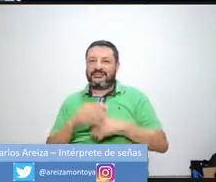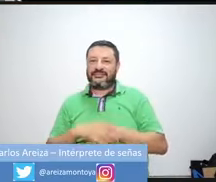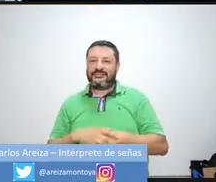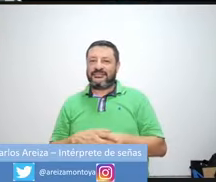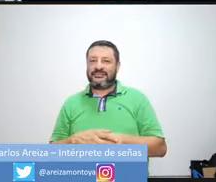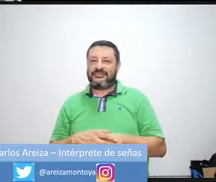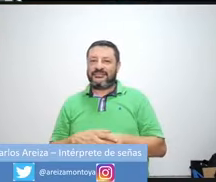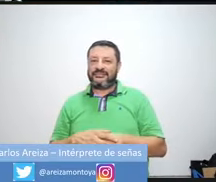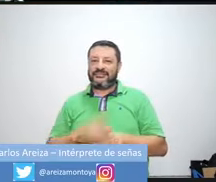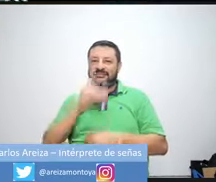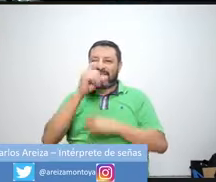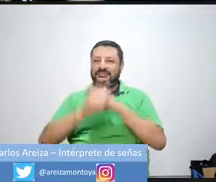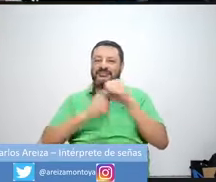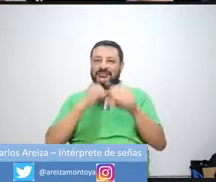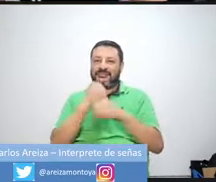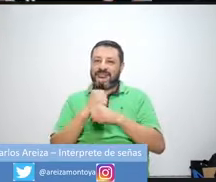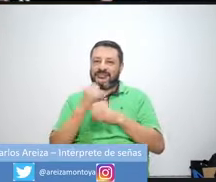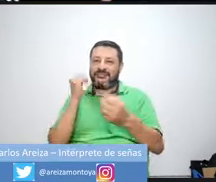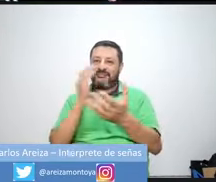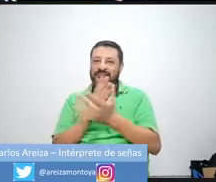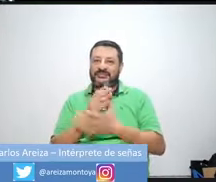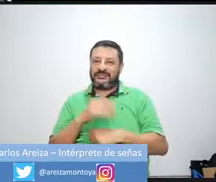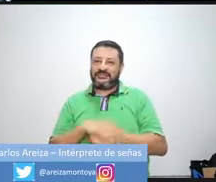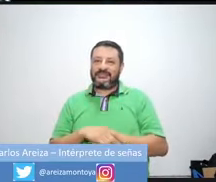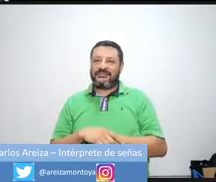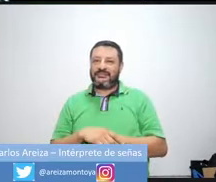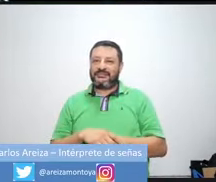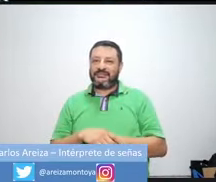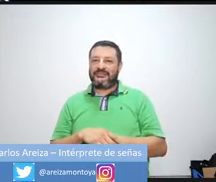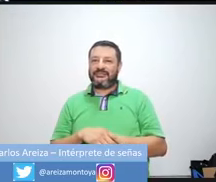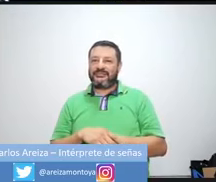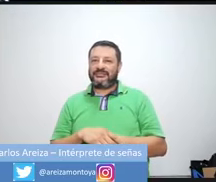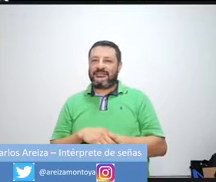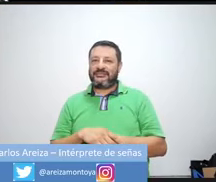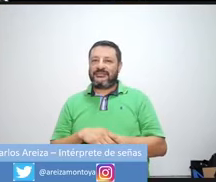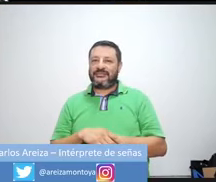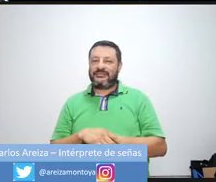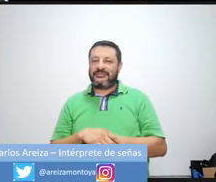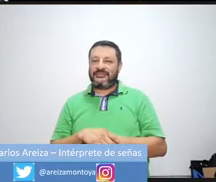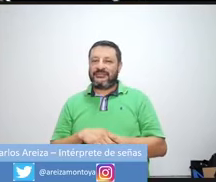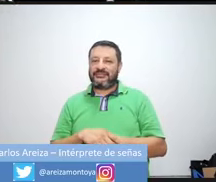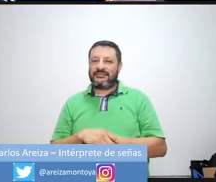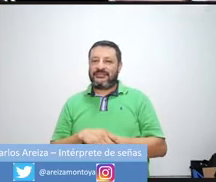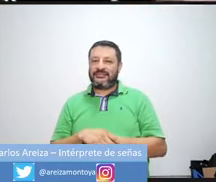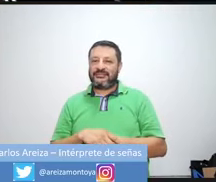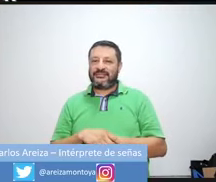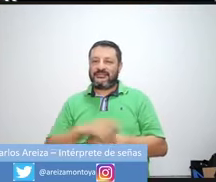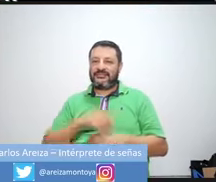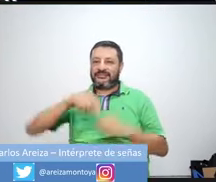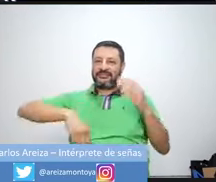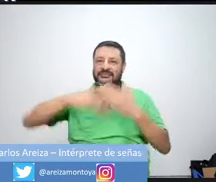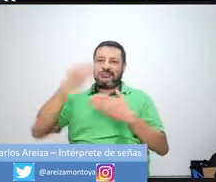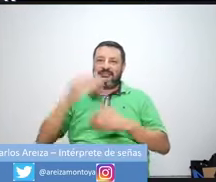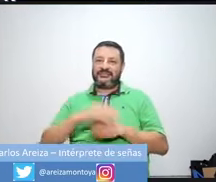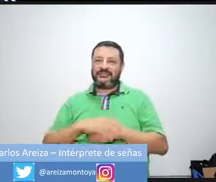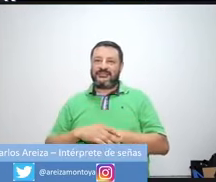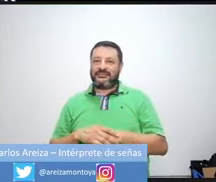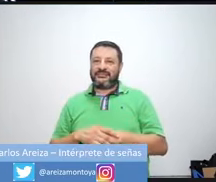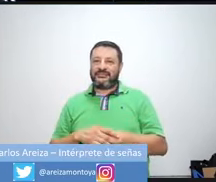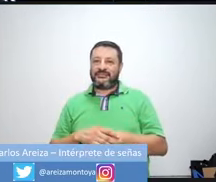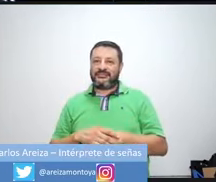un año y medio, entonces prácticamente no podía buscar la clasificación, y a inicios de este año ya estaba entrenando muy